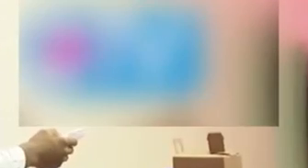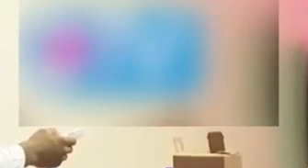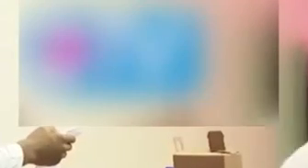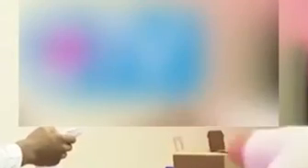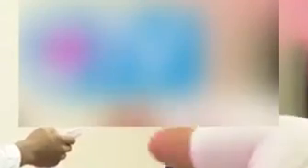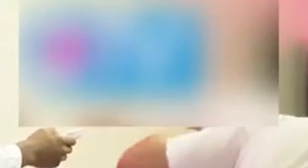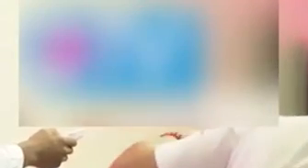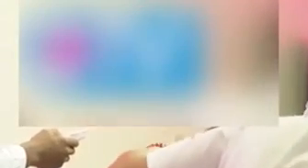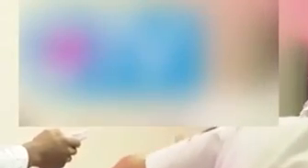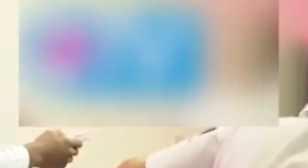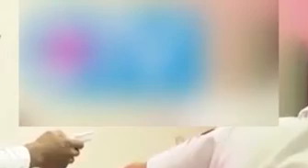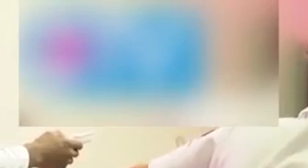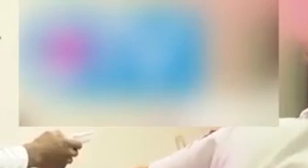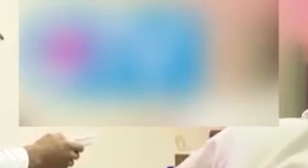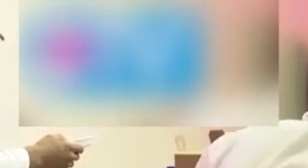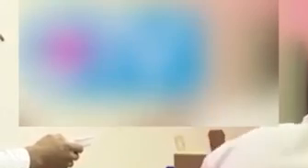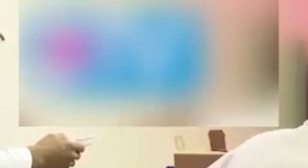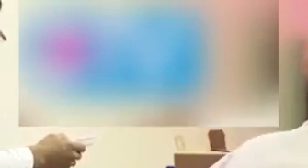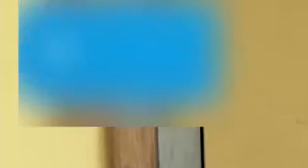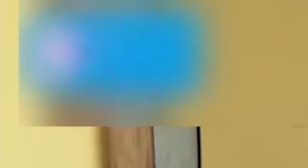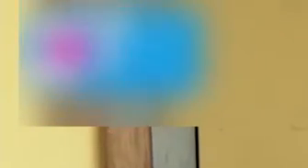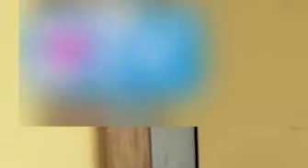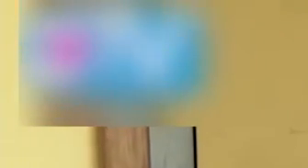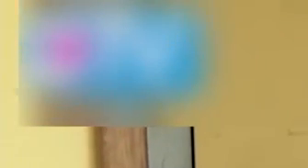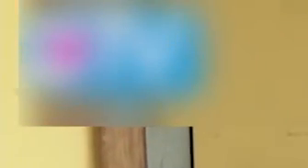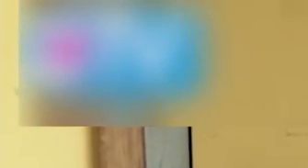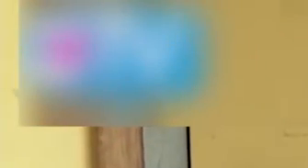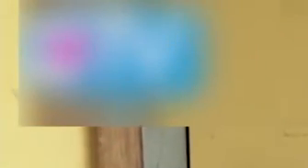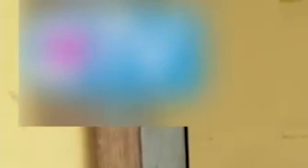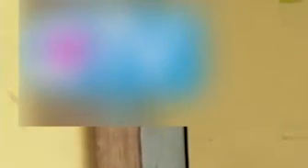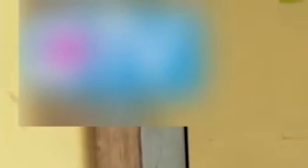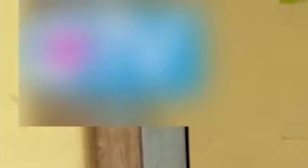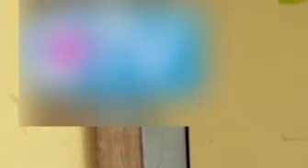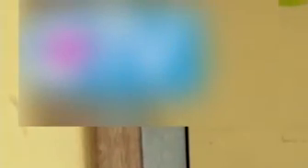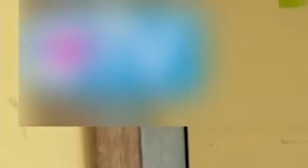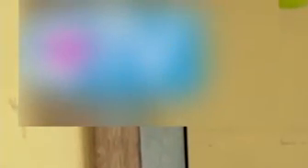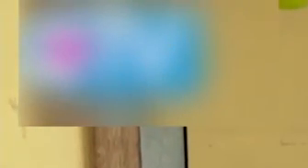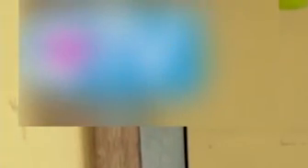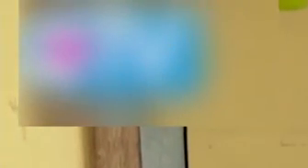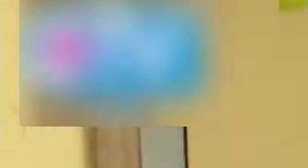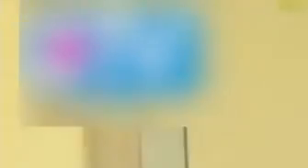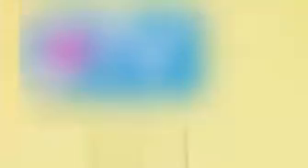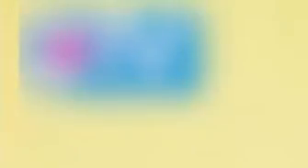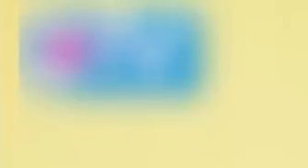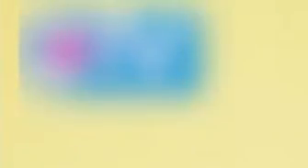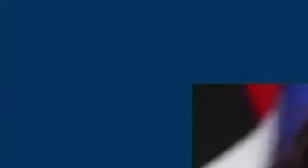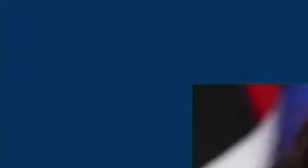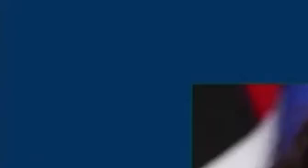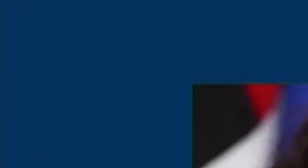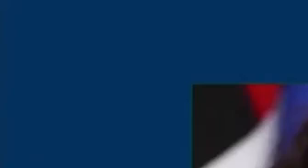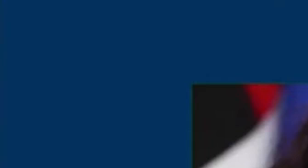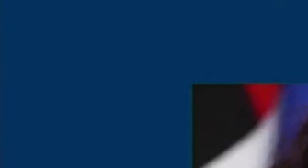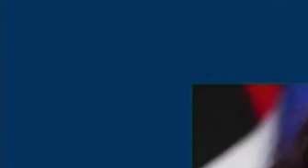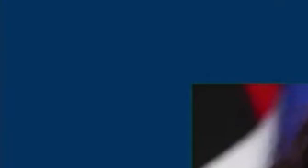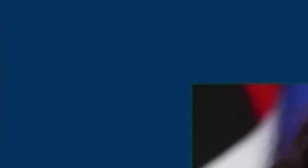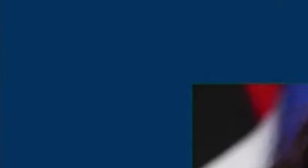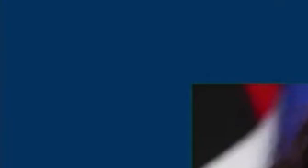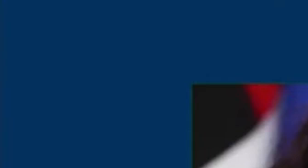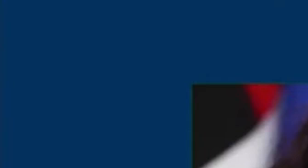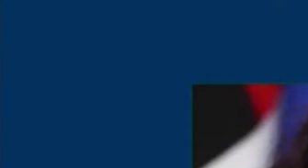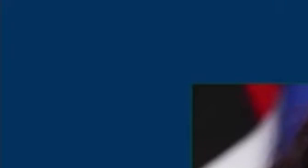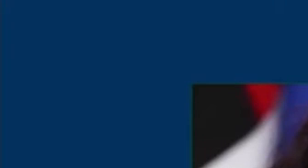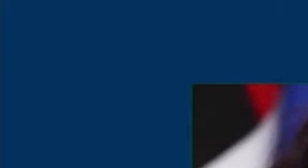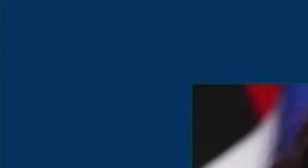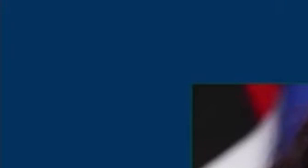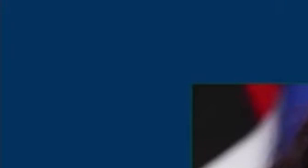años. Siempre conscientes del cuido, de la prioridad que